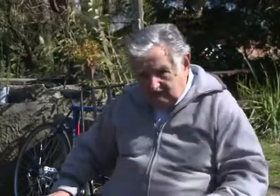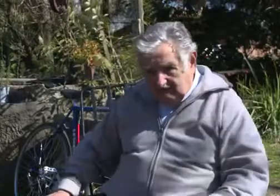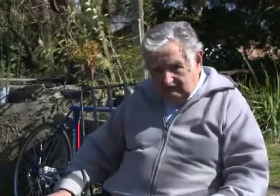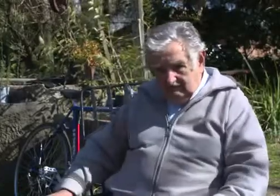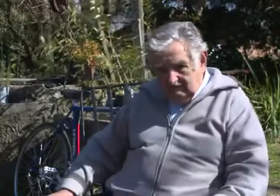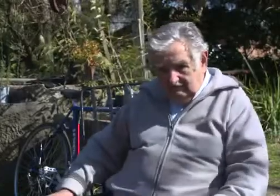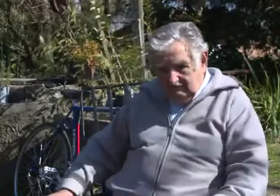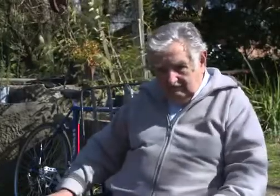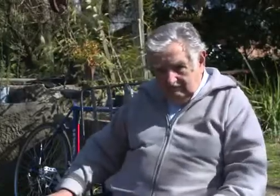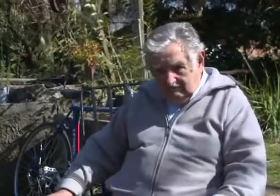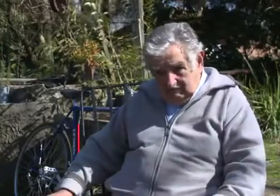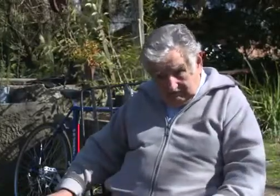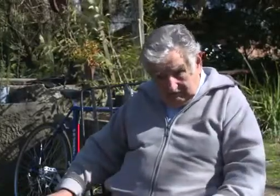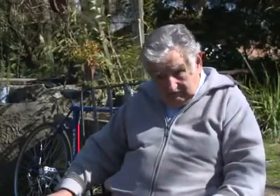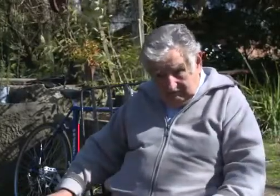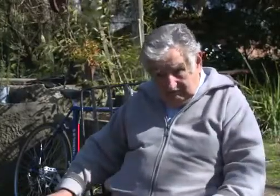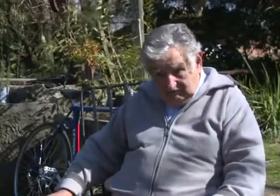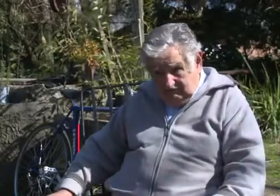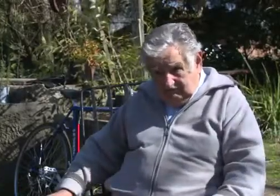joda.